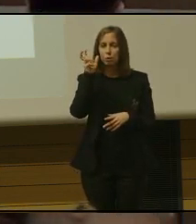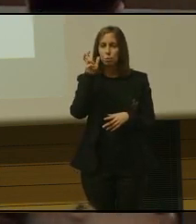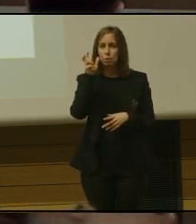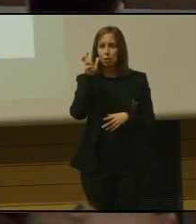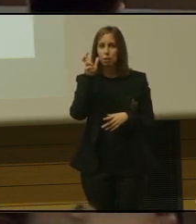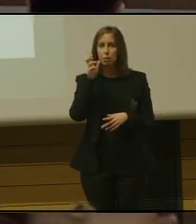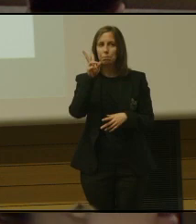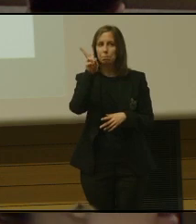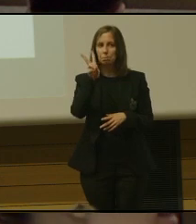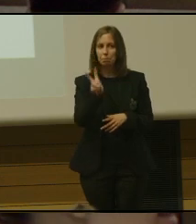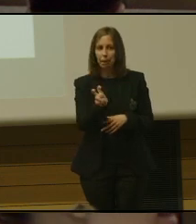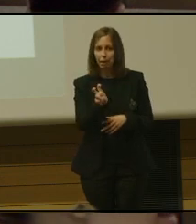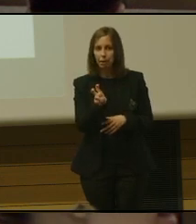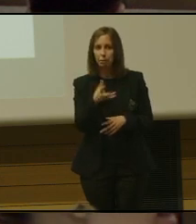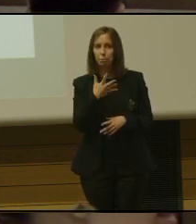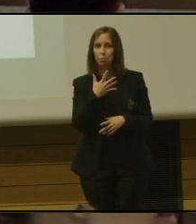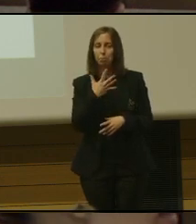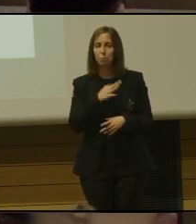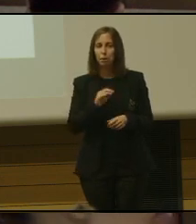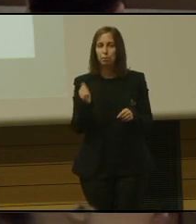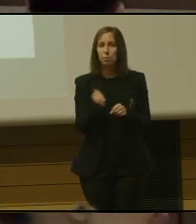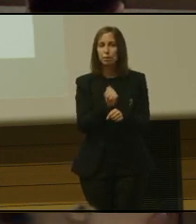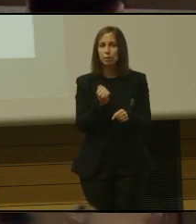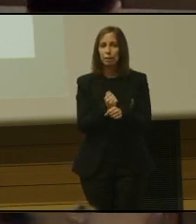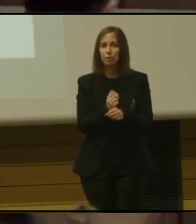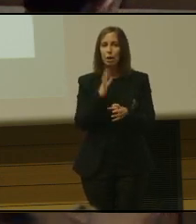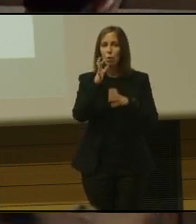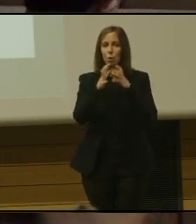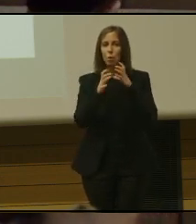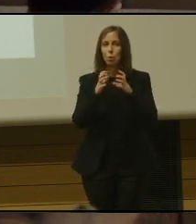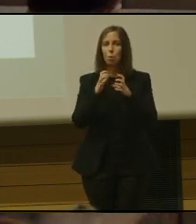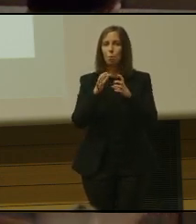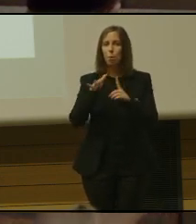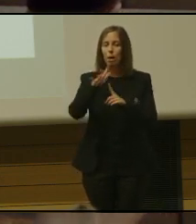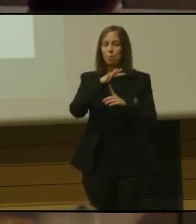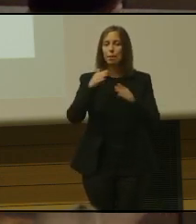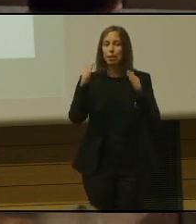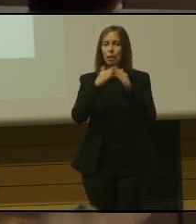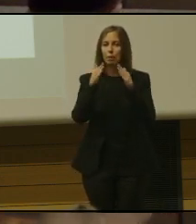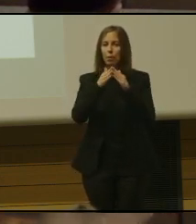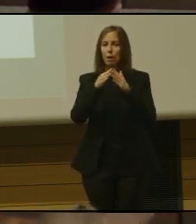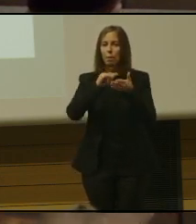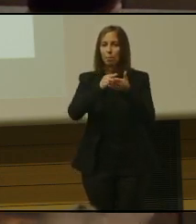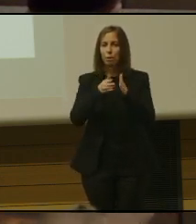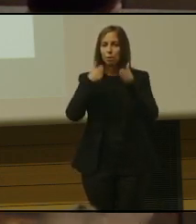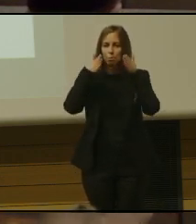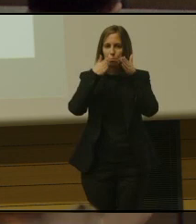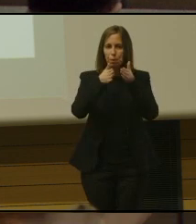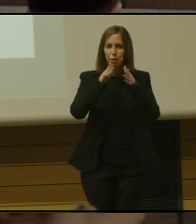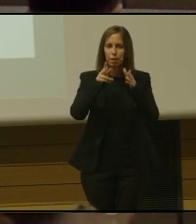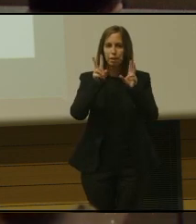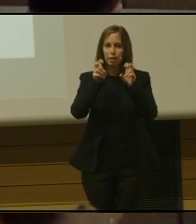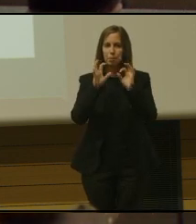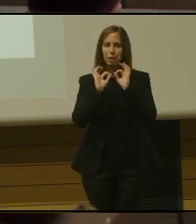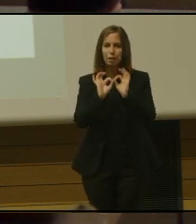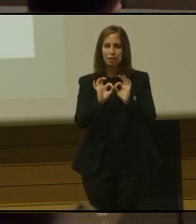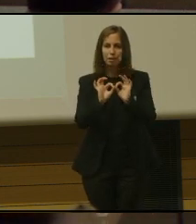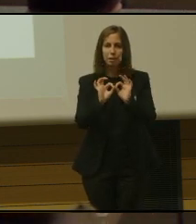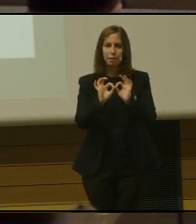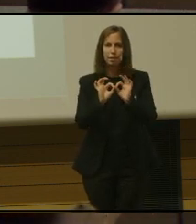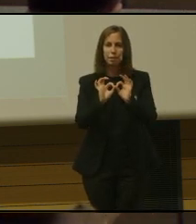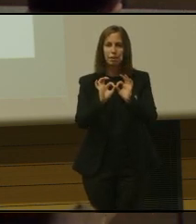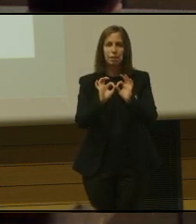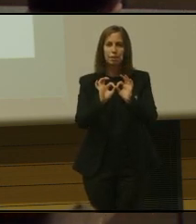a pensar, vale, pues podríamos trabajar muchísimo el tema del humo ambiental en el hogar, hacer proyectos dirigidos a este tema, bueno, se nos ocurren